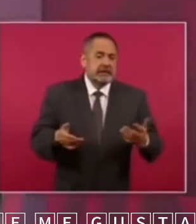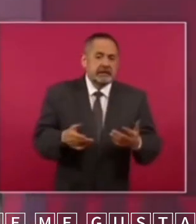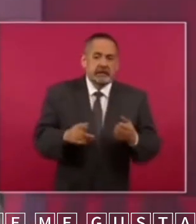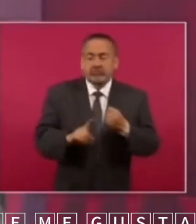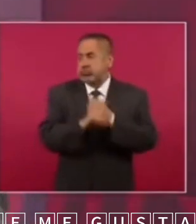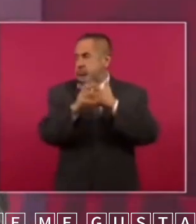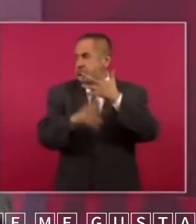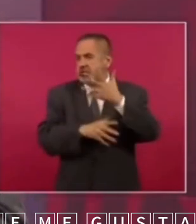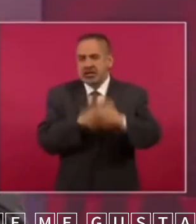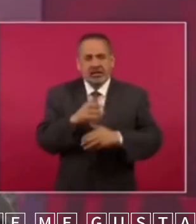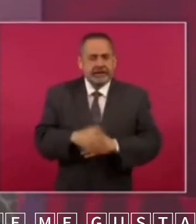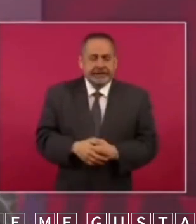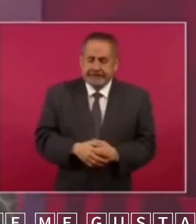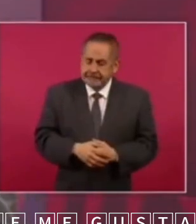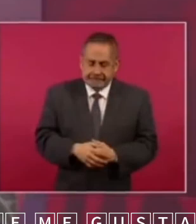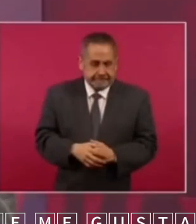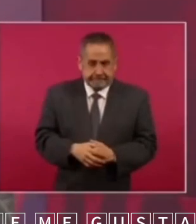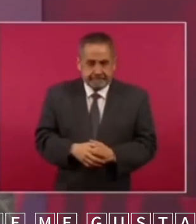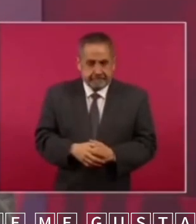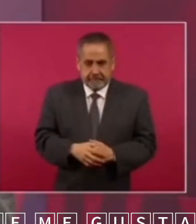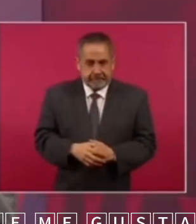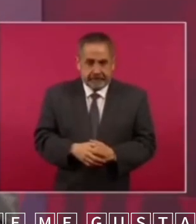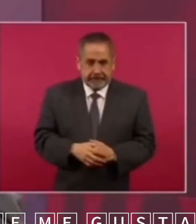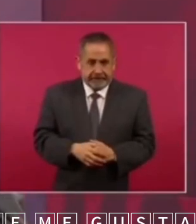Entonces, es realmente